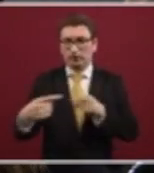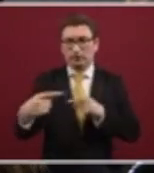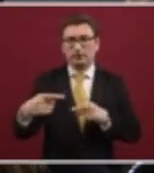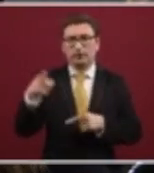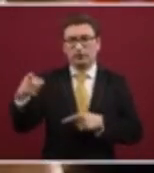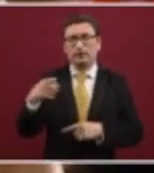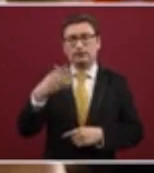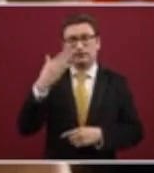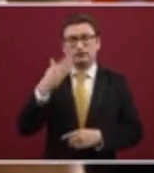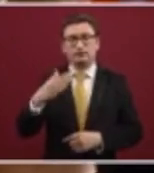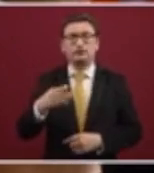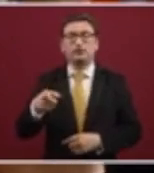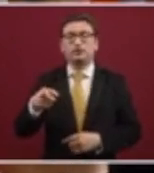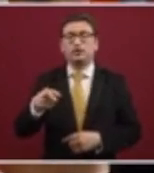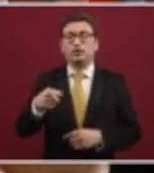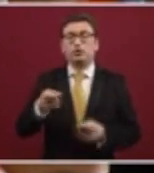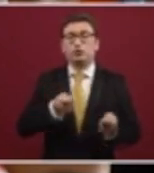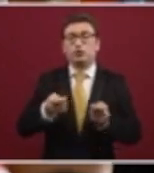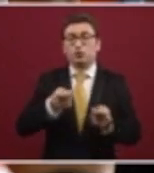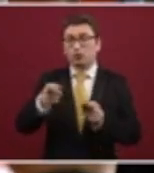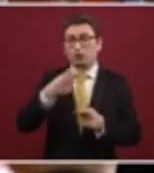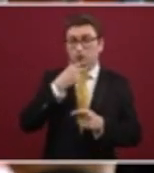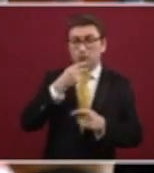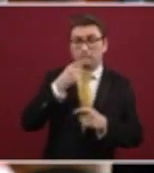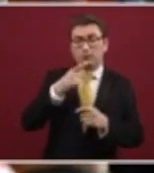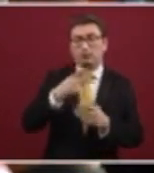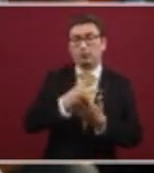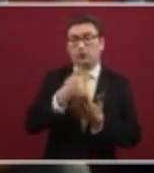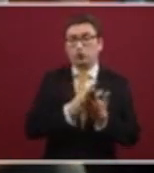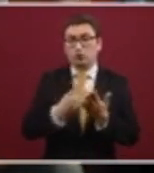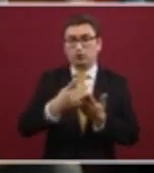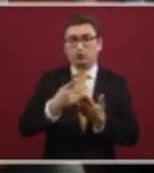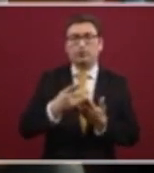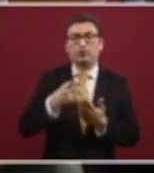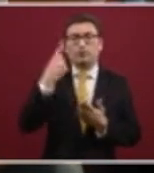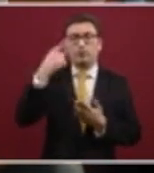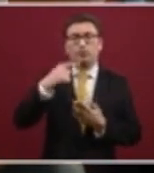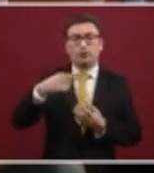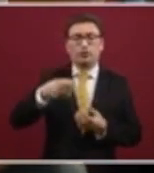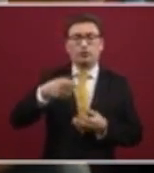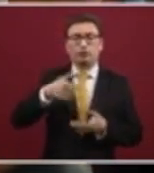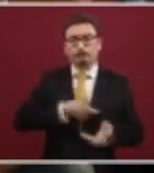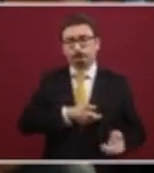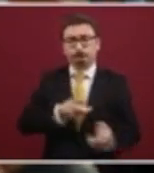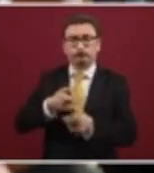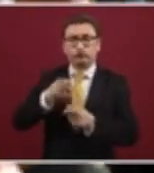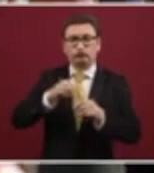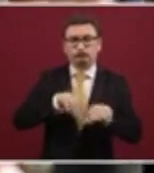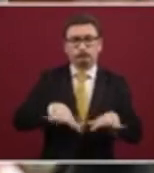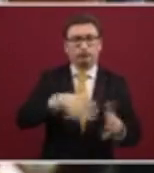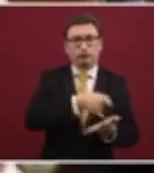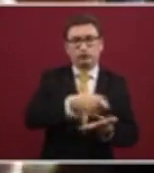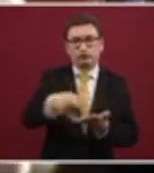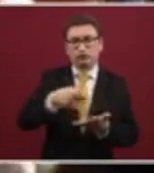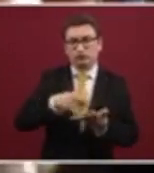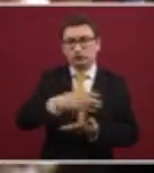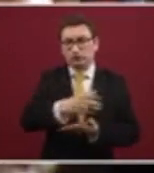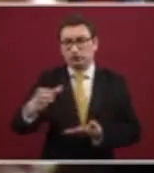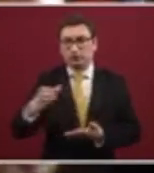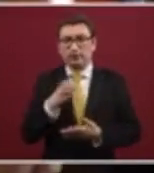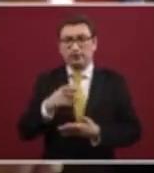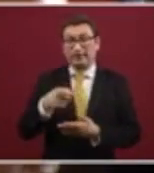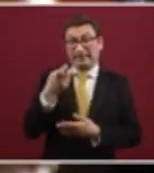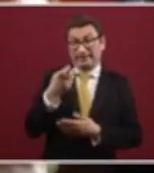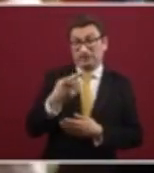el control de la entrega del programa del fertilizante. Pretenden seguir usándolo como recurso electoral,